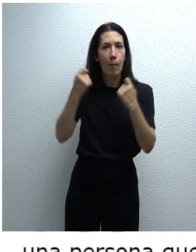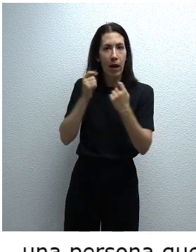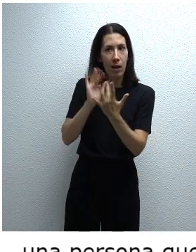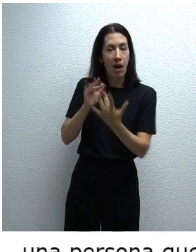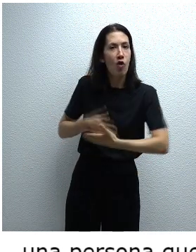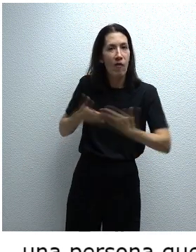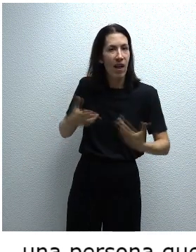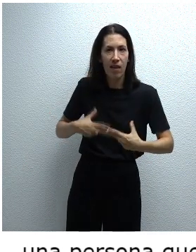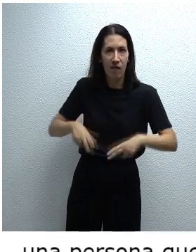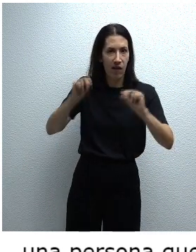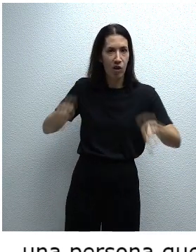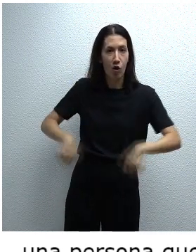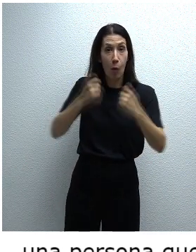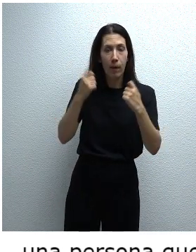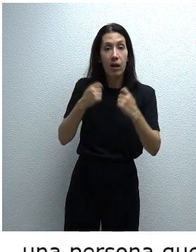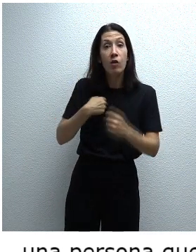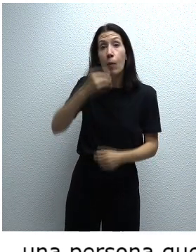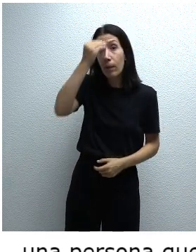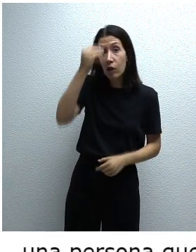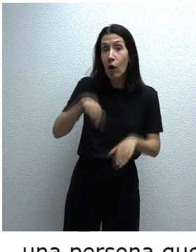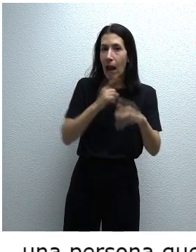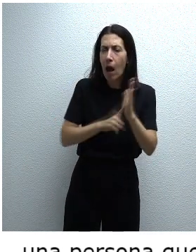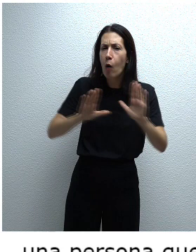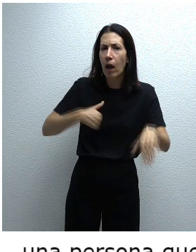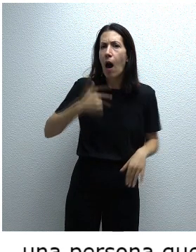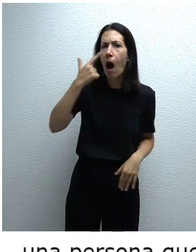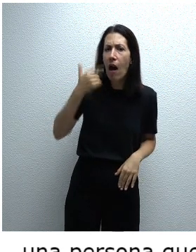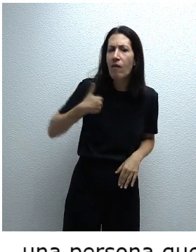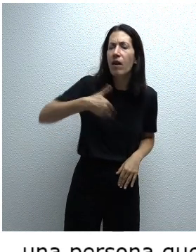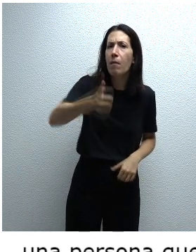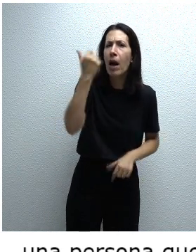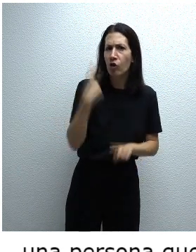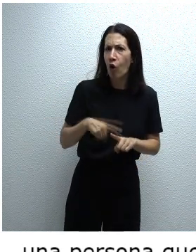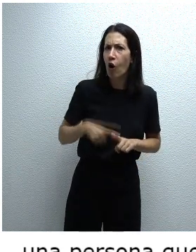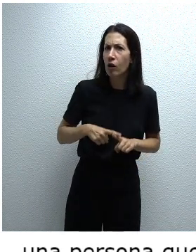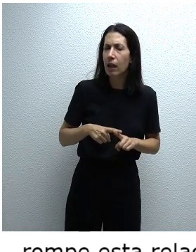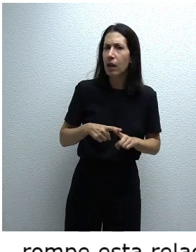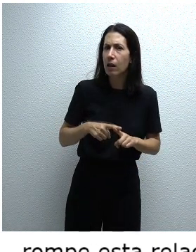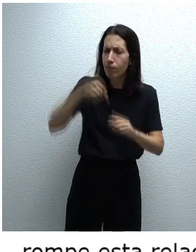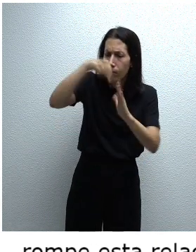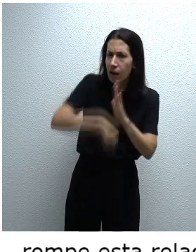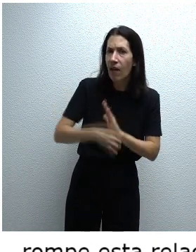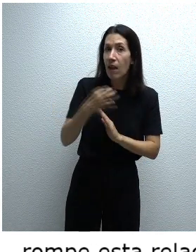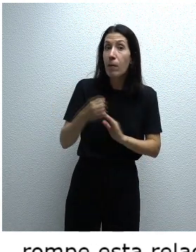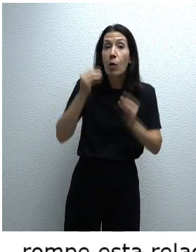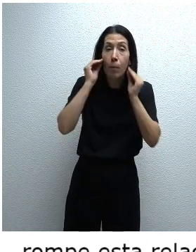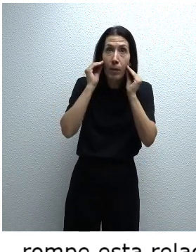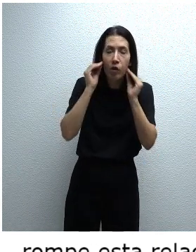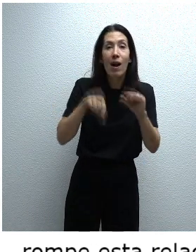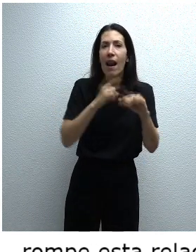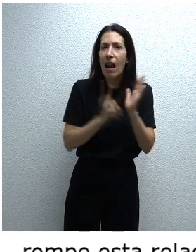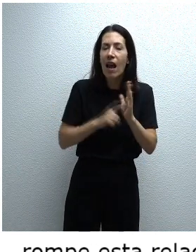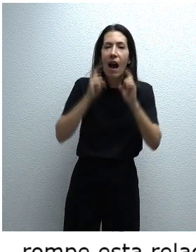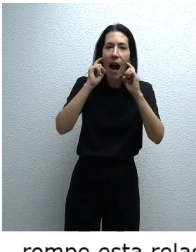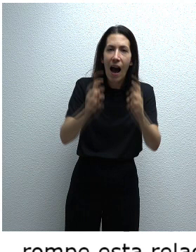de confianza. Y yo creo que la ley ahí, aunque tendremos que ver muchos más aspectos, pero ha intentado ser cuidadosa con